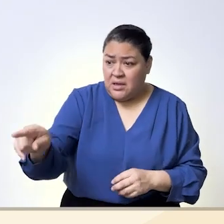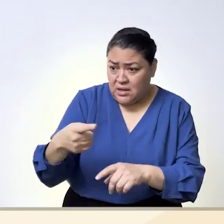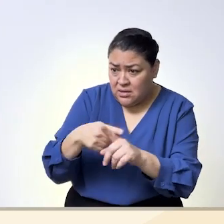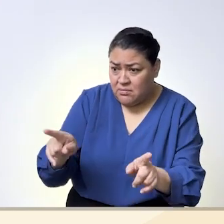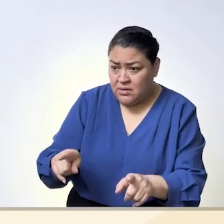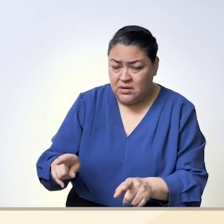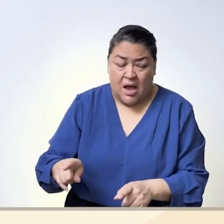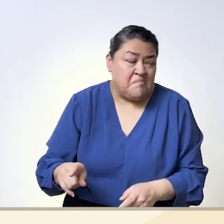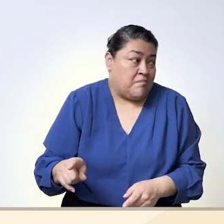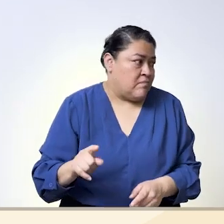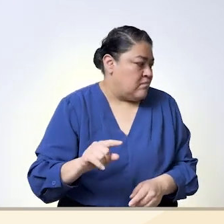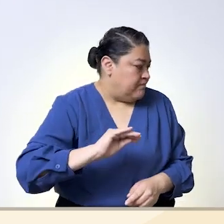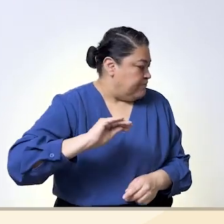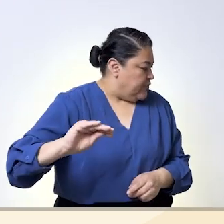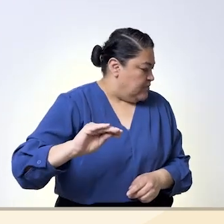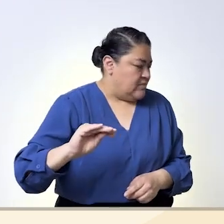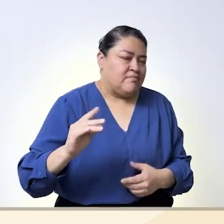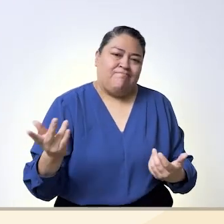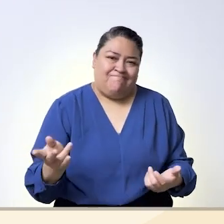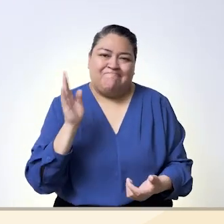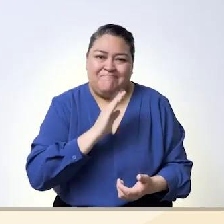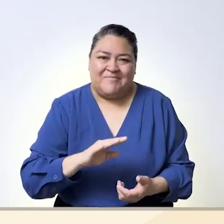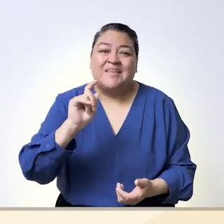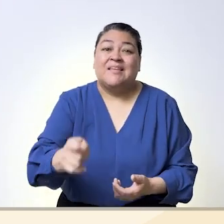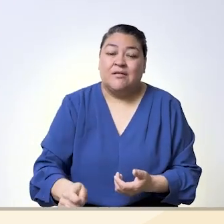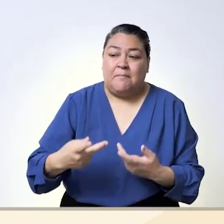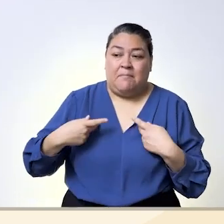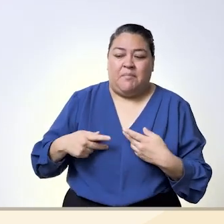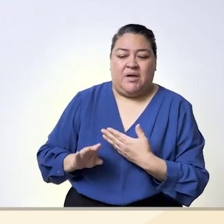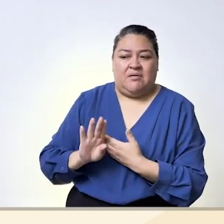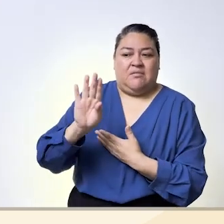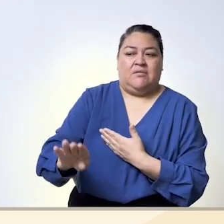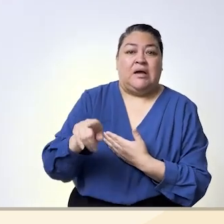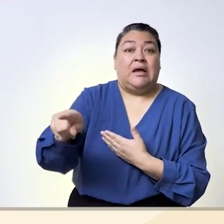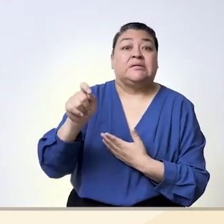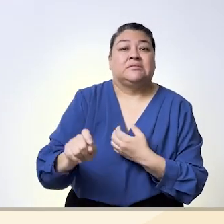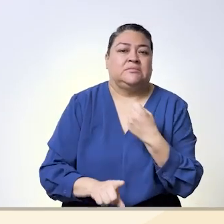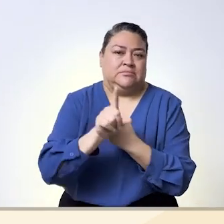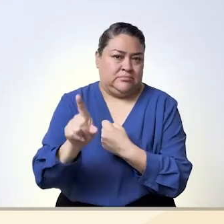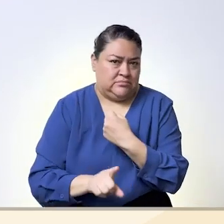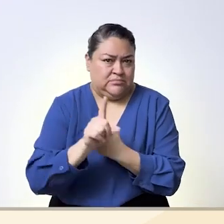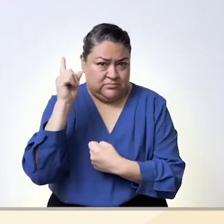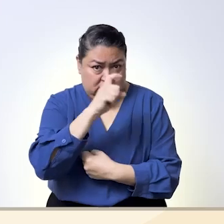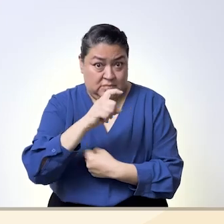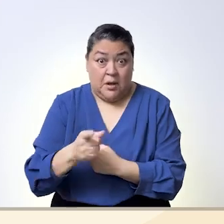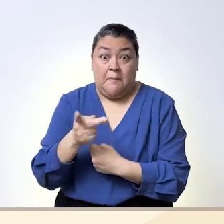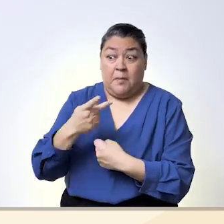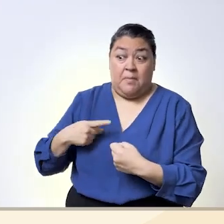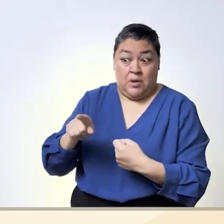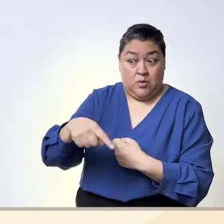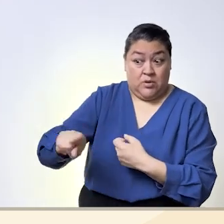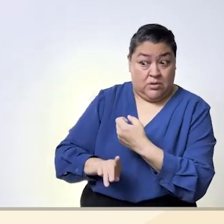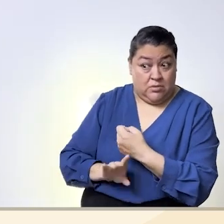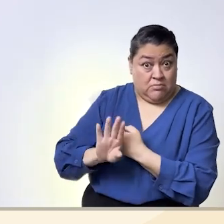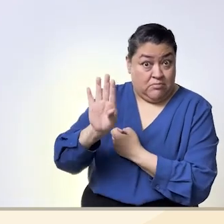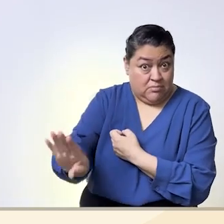cuando la ignoramos es que justo mandamos a las personas que forman parte de esta diversidad a los márgenes, y eso crea un montón de problemáticas sociales y obviamente es